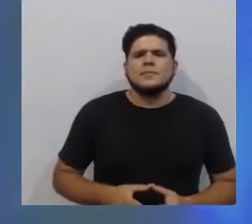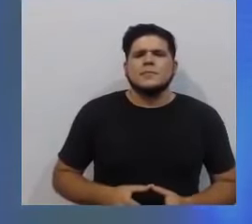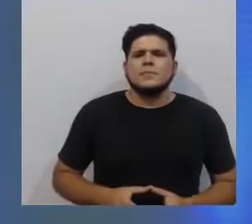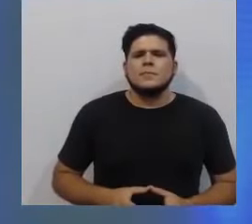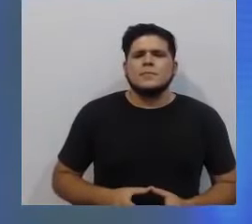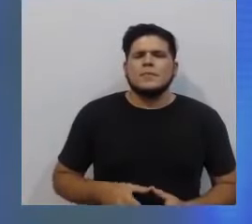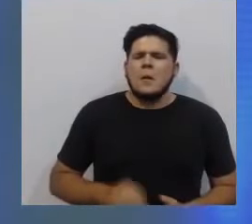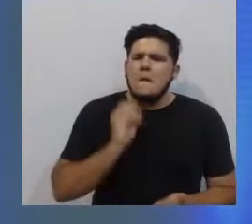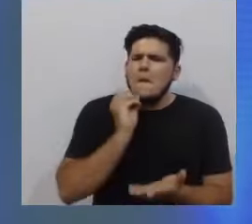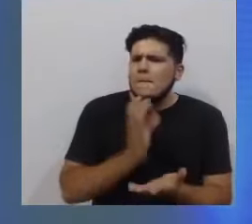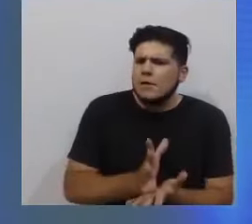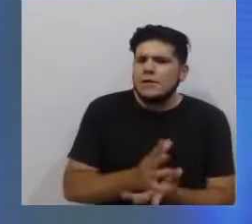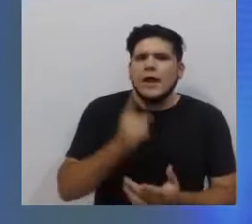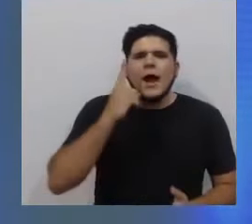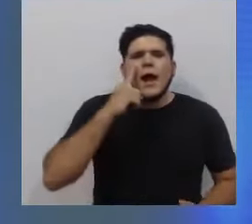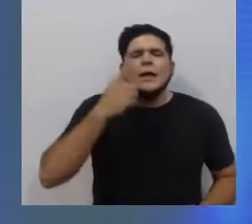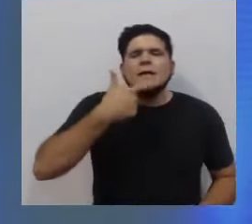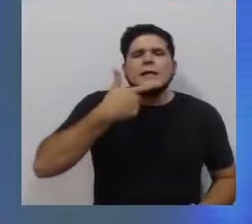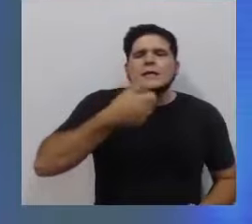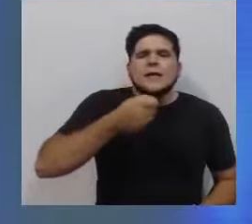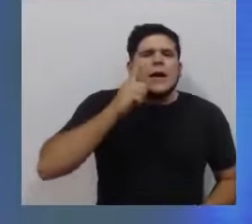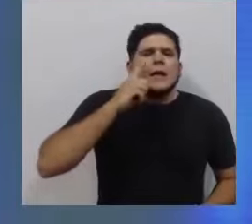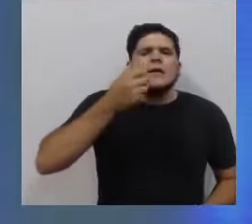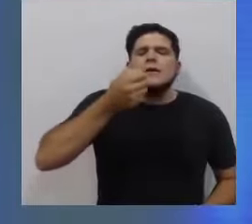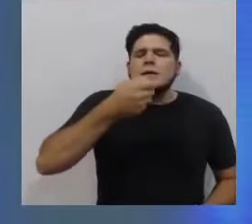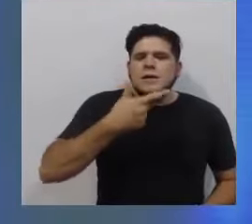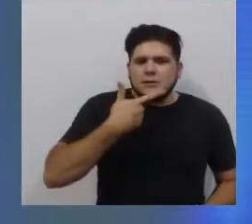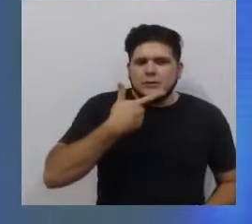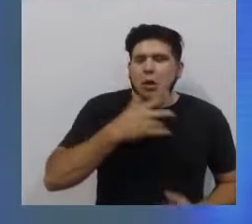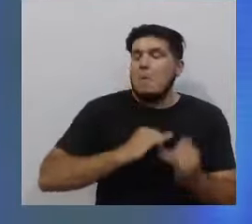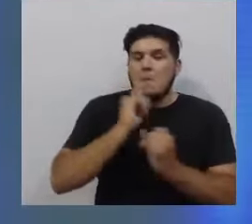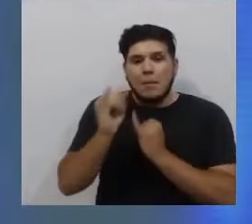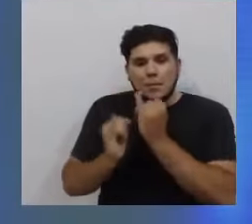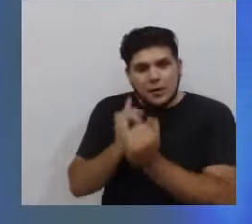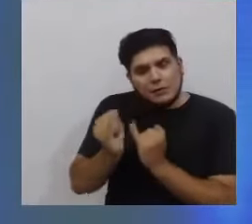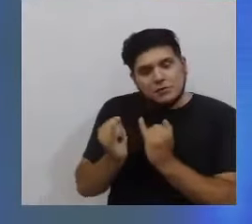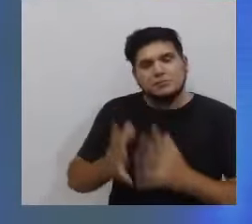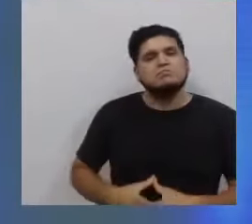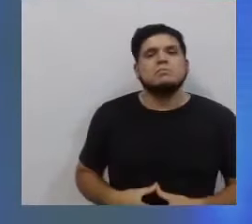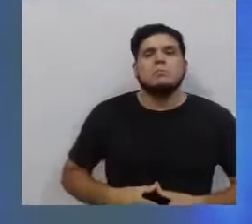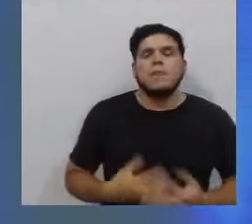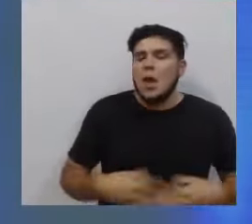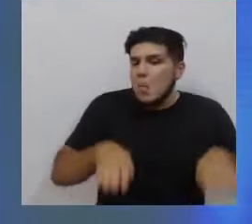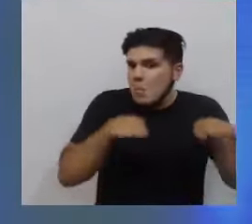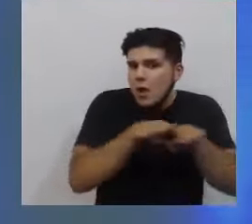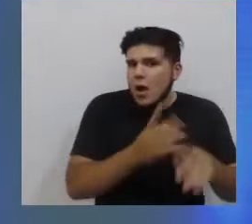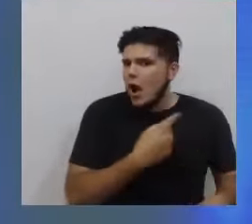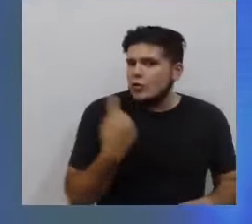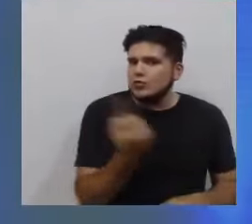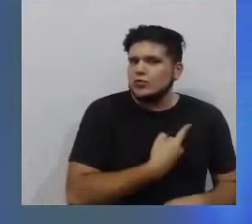situaciones y circunstancias seguramente parecidas a las nuestras en todos los